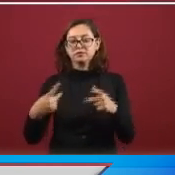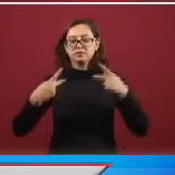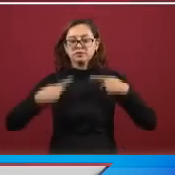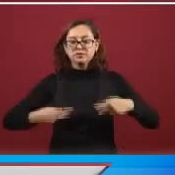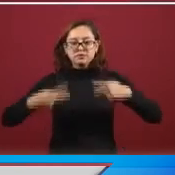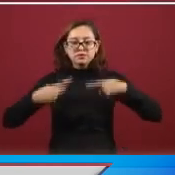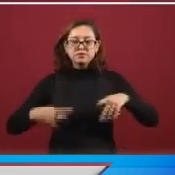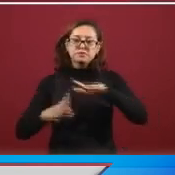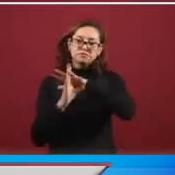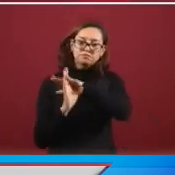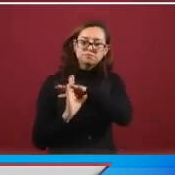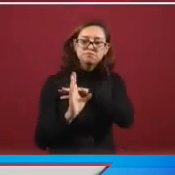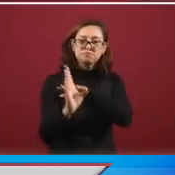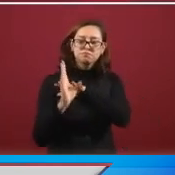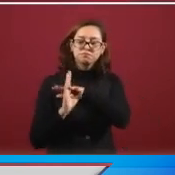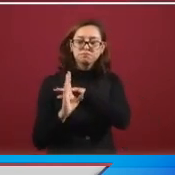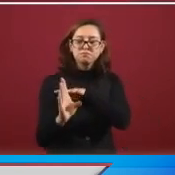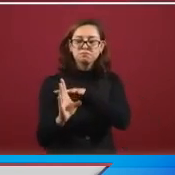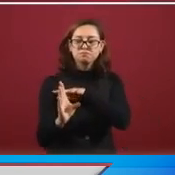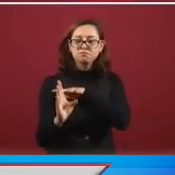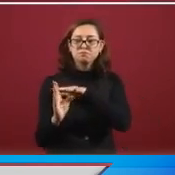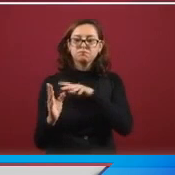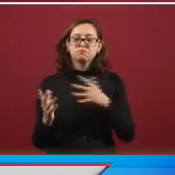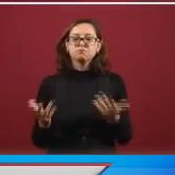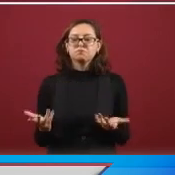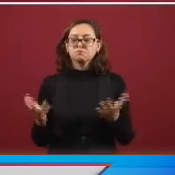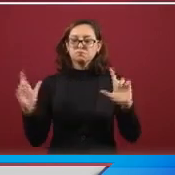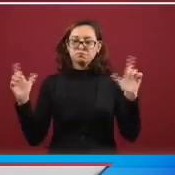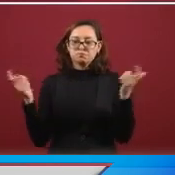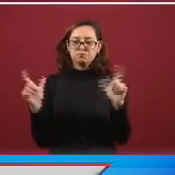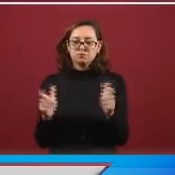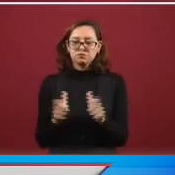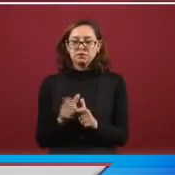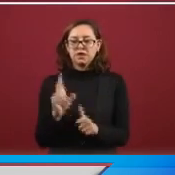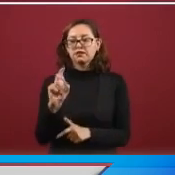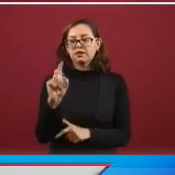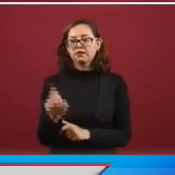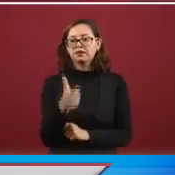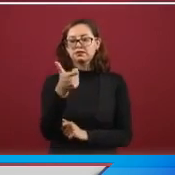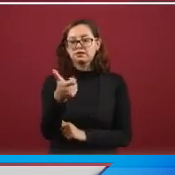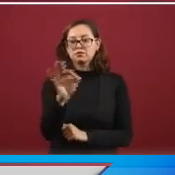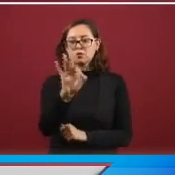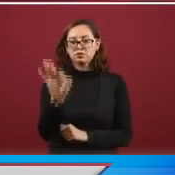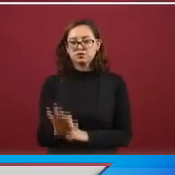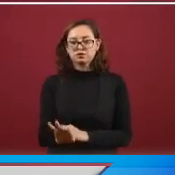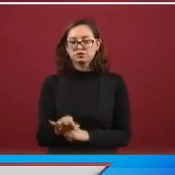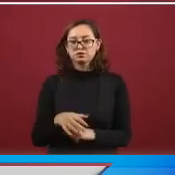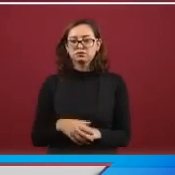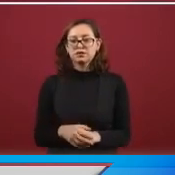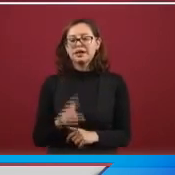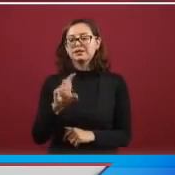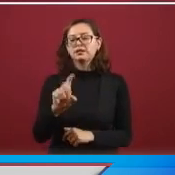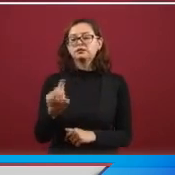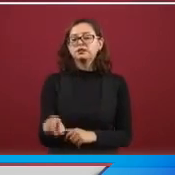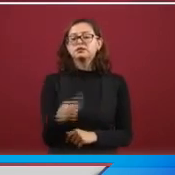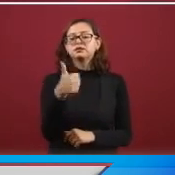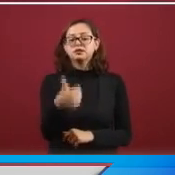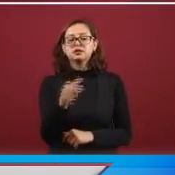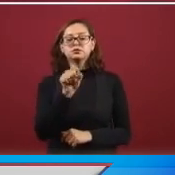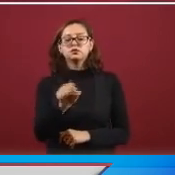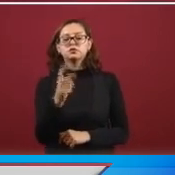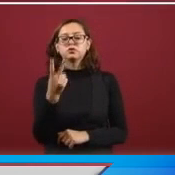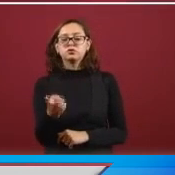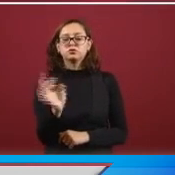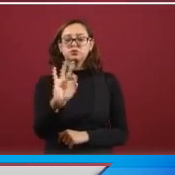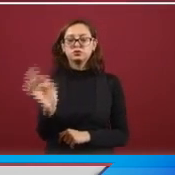Habrá una reunión nuevamente en 45 días en Washington. Aunado a este tema, se trató el incremento de flujo de armas provenientes de Estados Unidos, por lo que